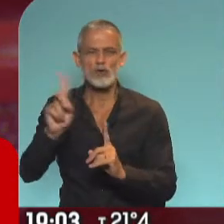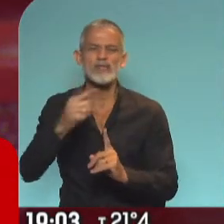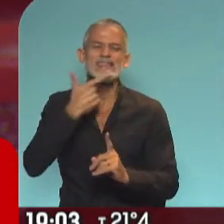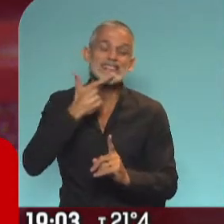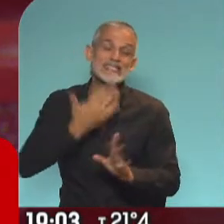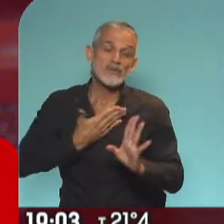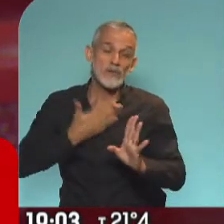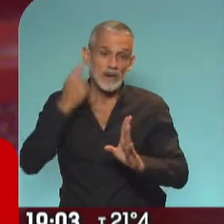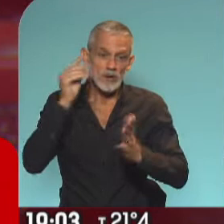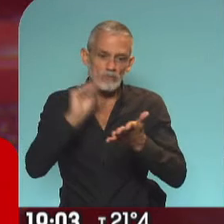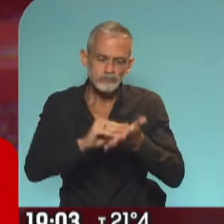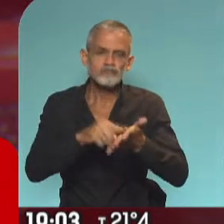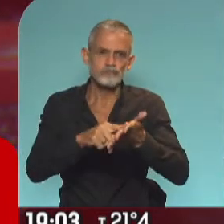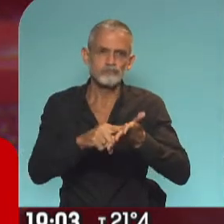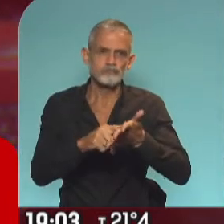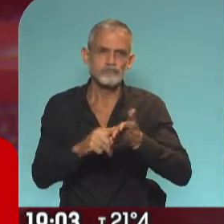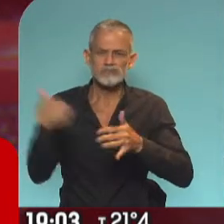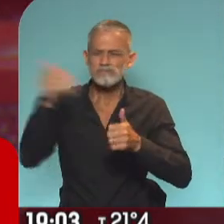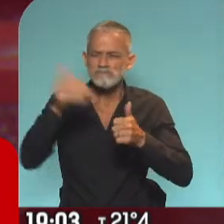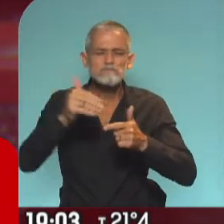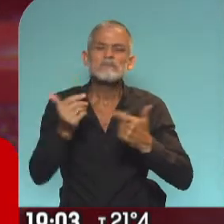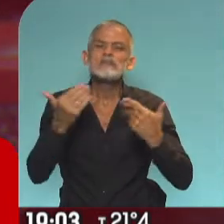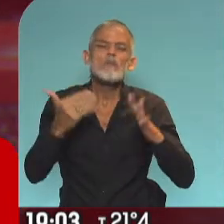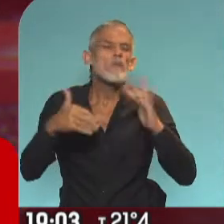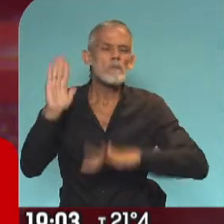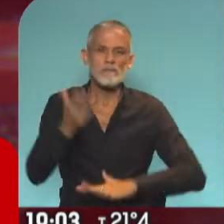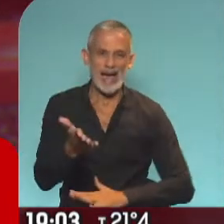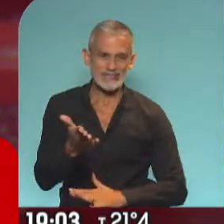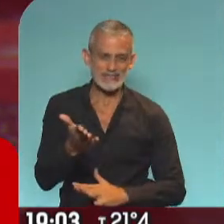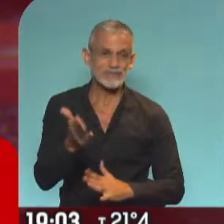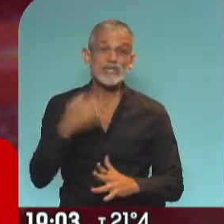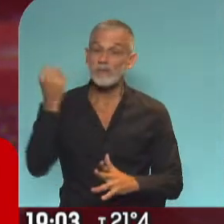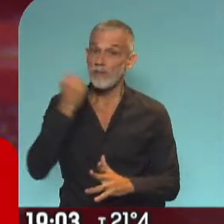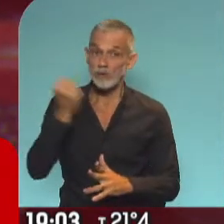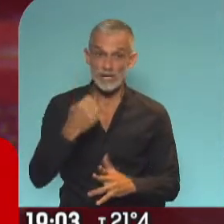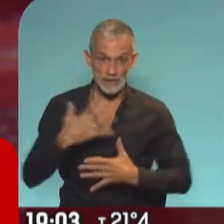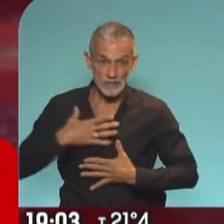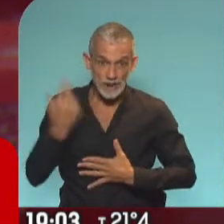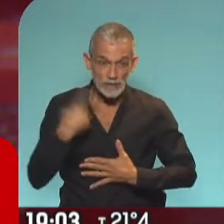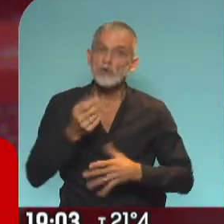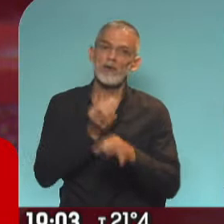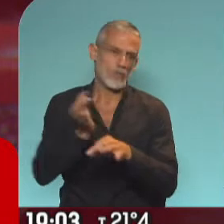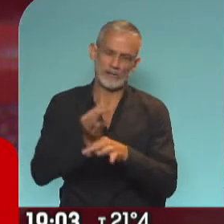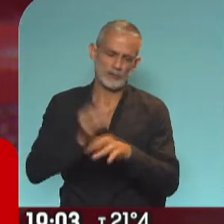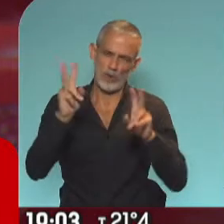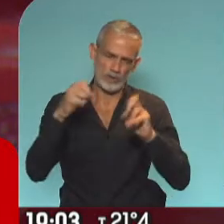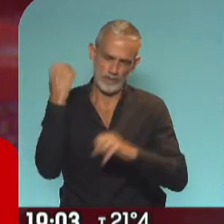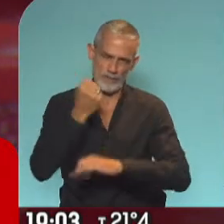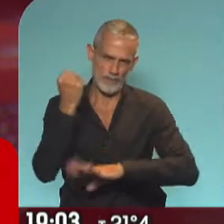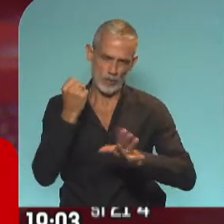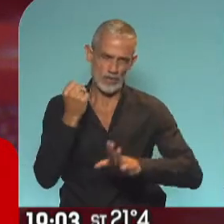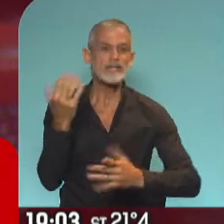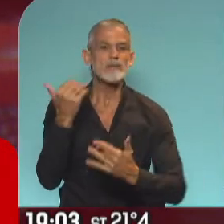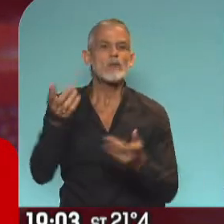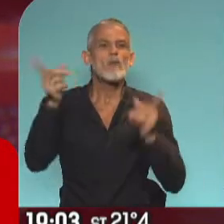de febrero con la mayor presencialidad posible. No hay nada más importante para nosotros que la educación y que poder